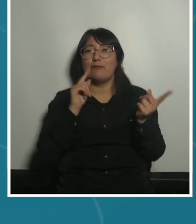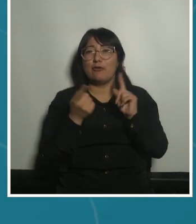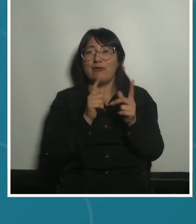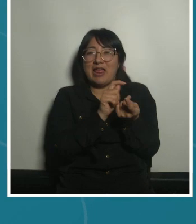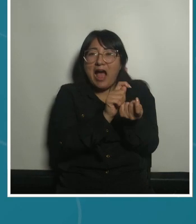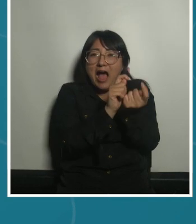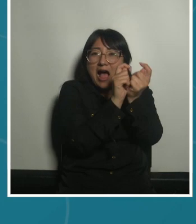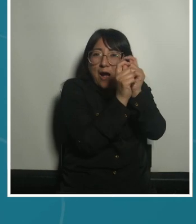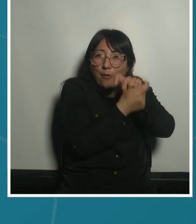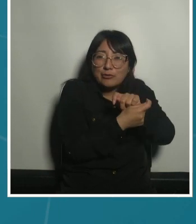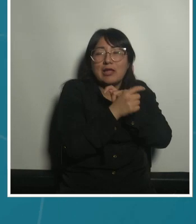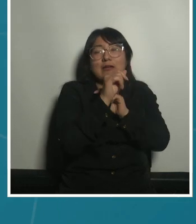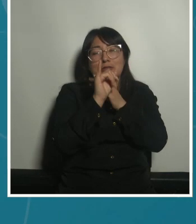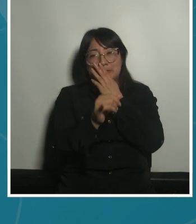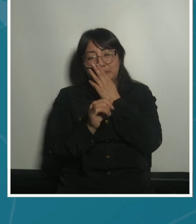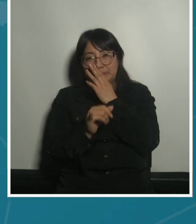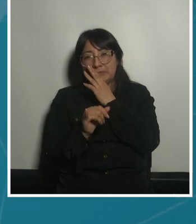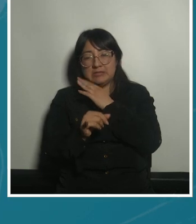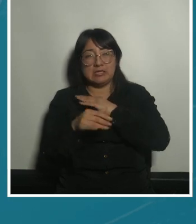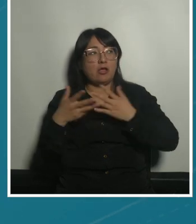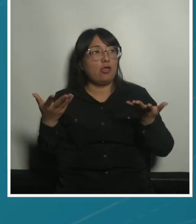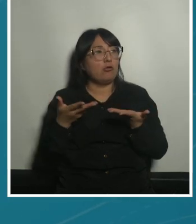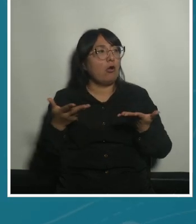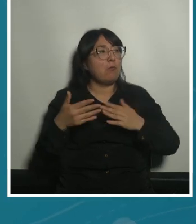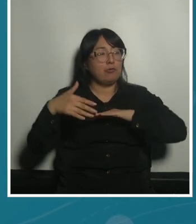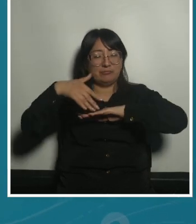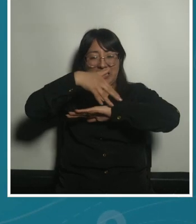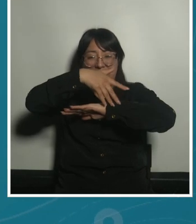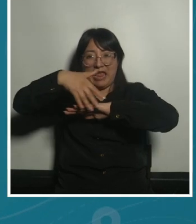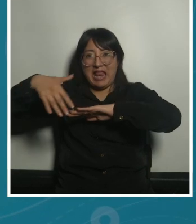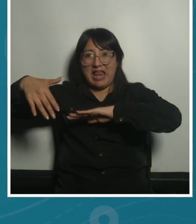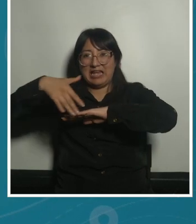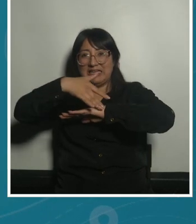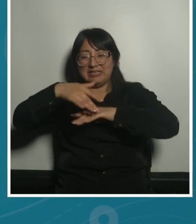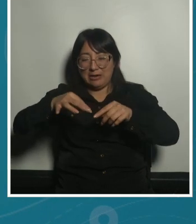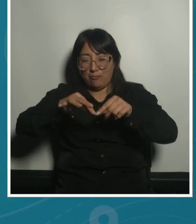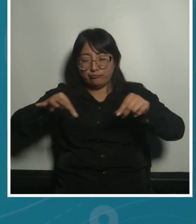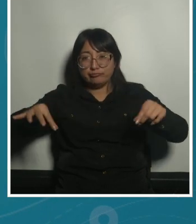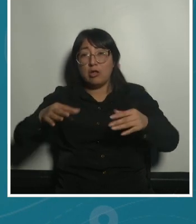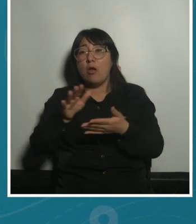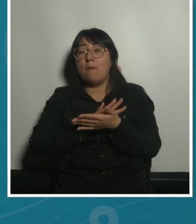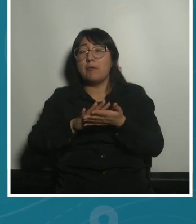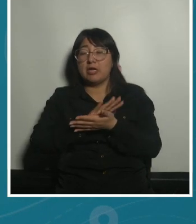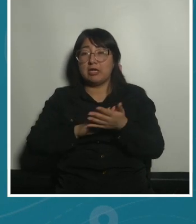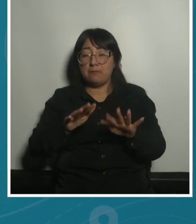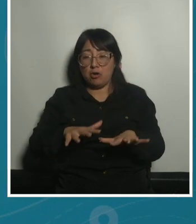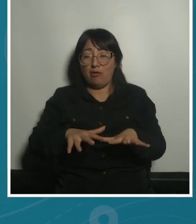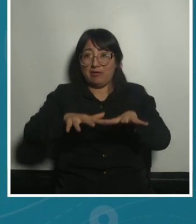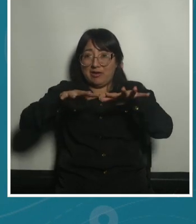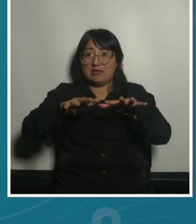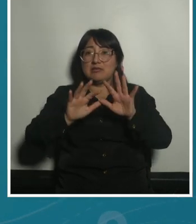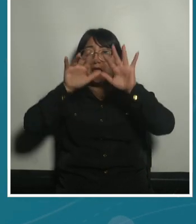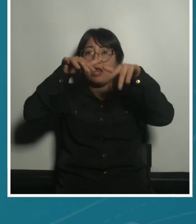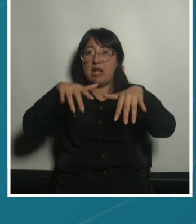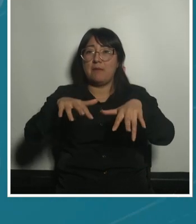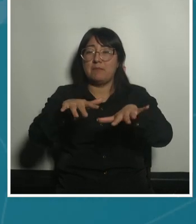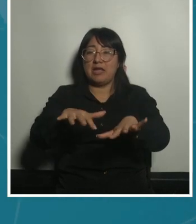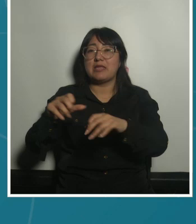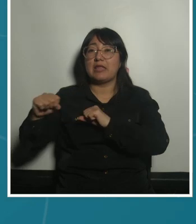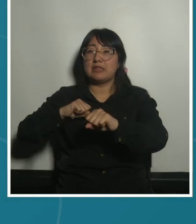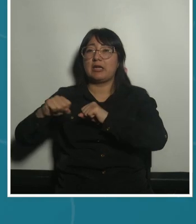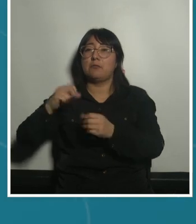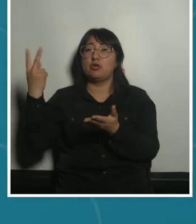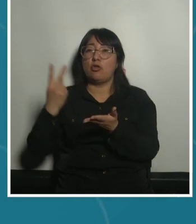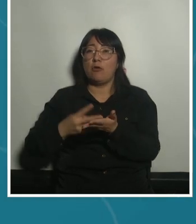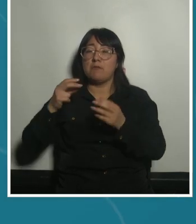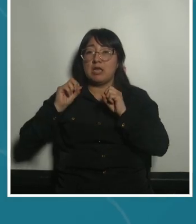costa se tiene que reajustar en las líneas de base, se incrementan, por ejemplo, las playas. A Lebu, el terremoto de 2010 le